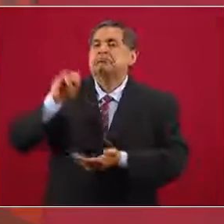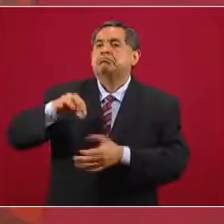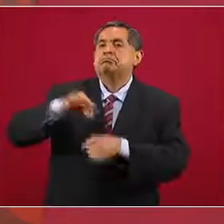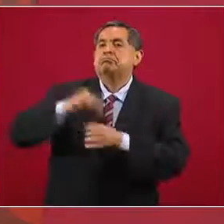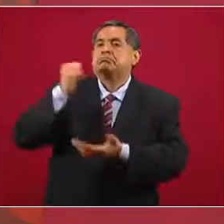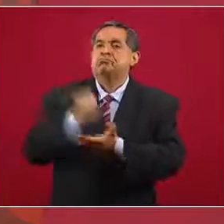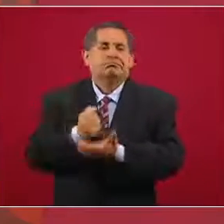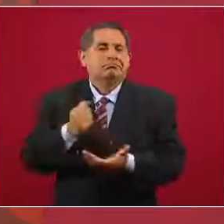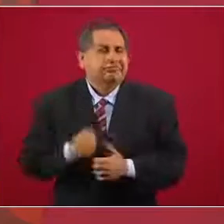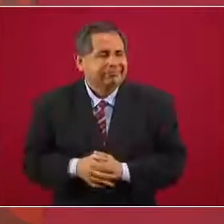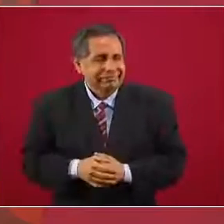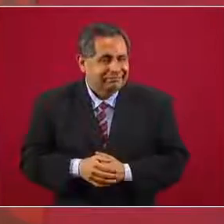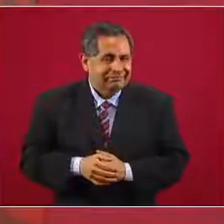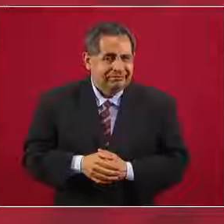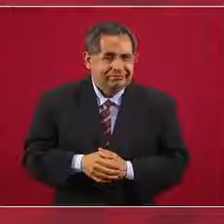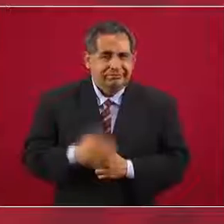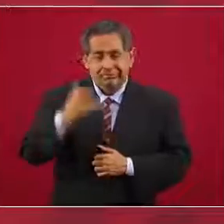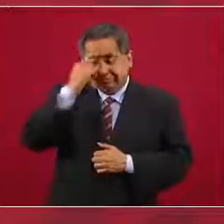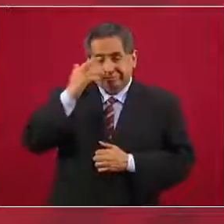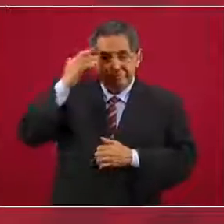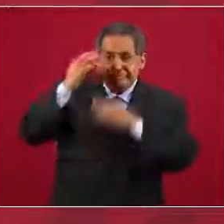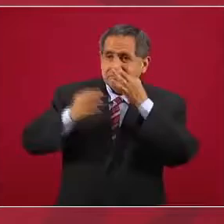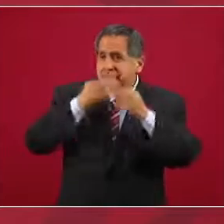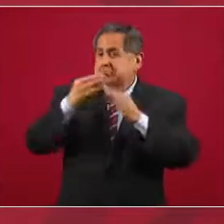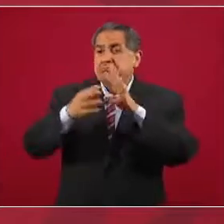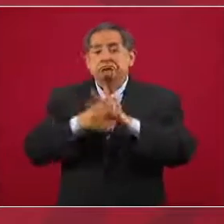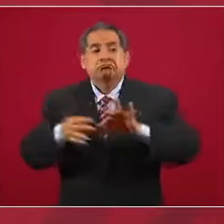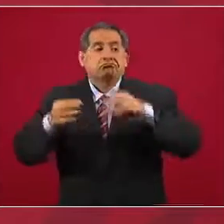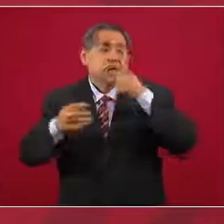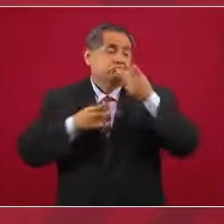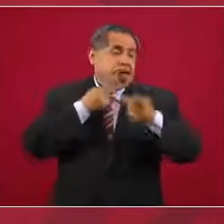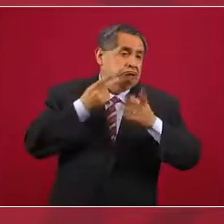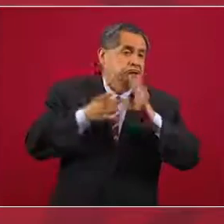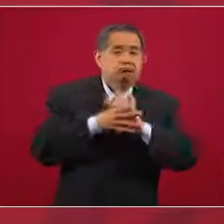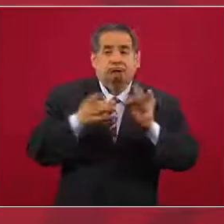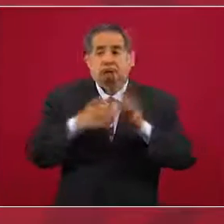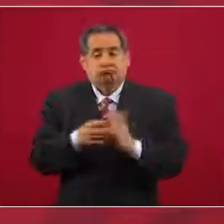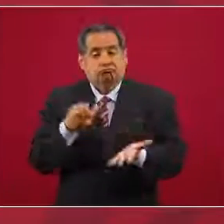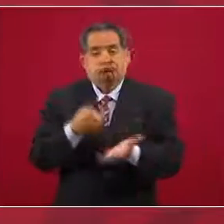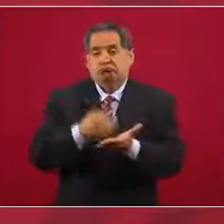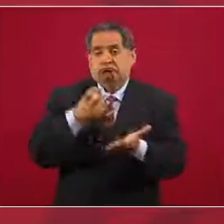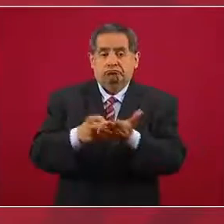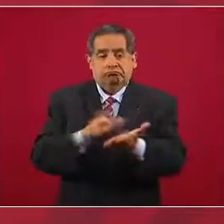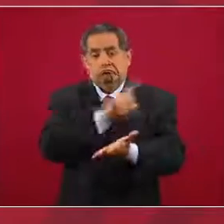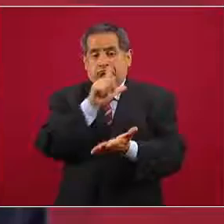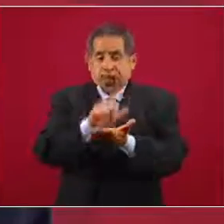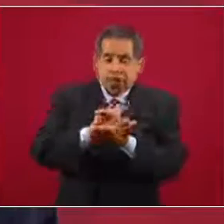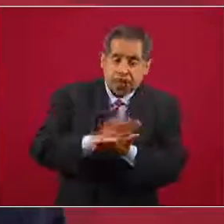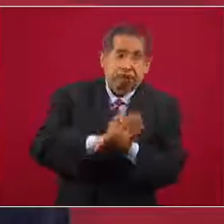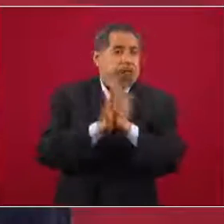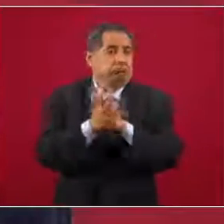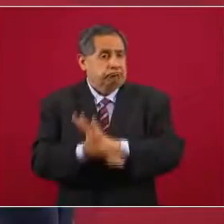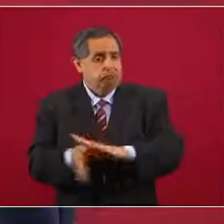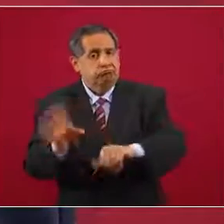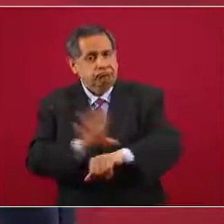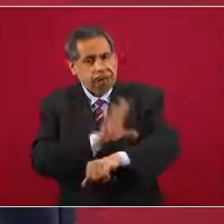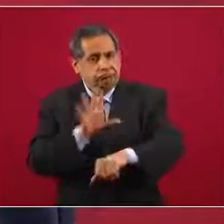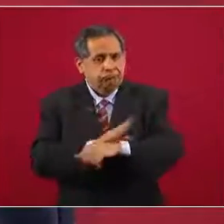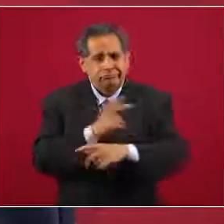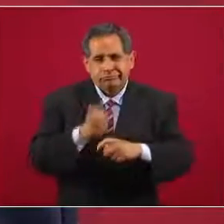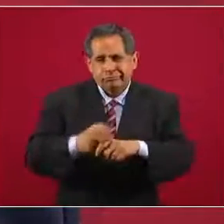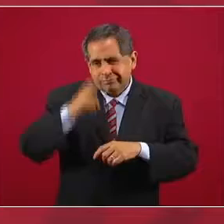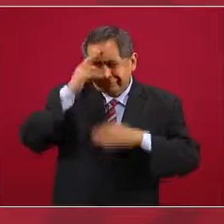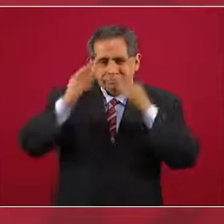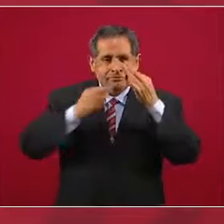tanto se promovió, se defendió por medios de